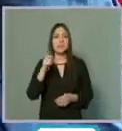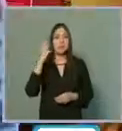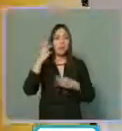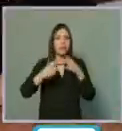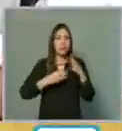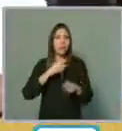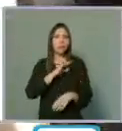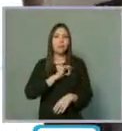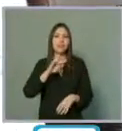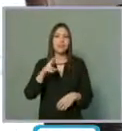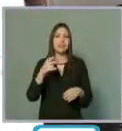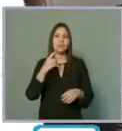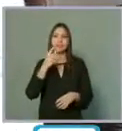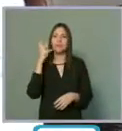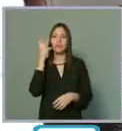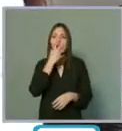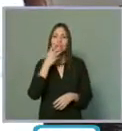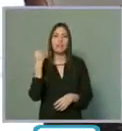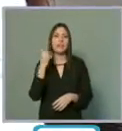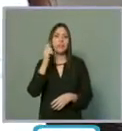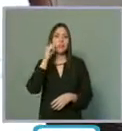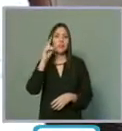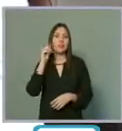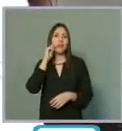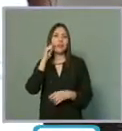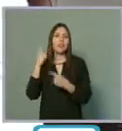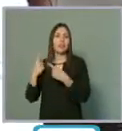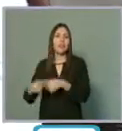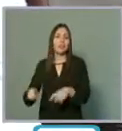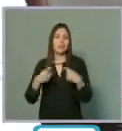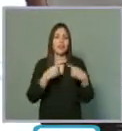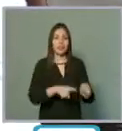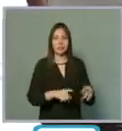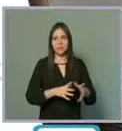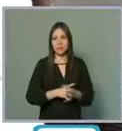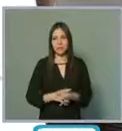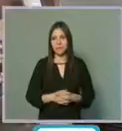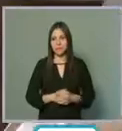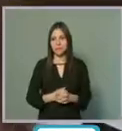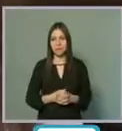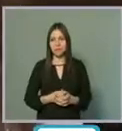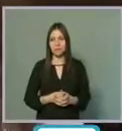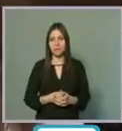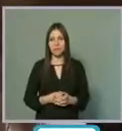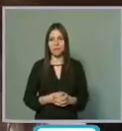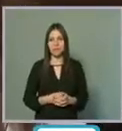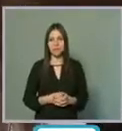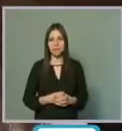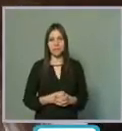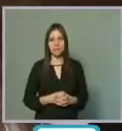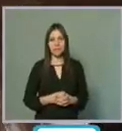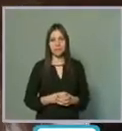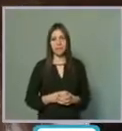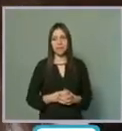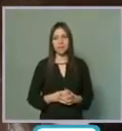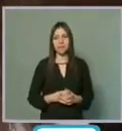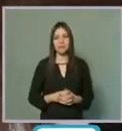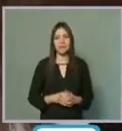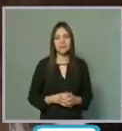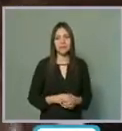mundo siendo tan diferentes. Sí, y es muy bueno realmente tener esa